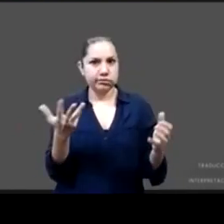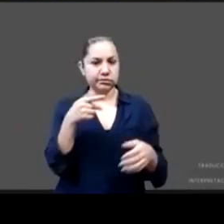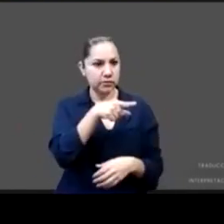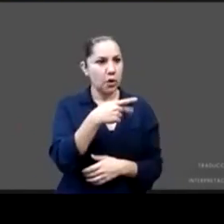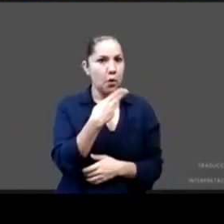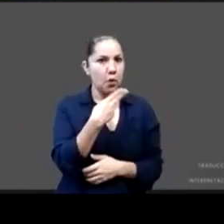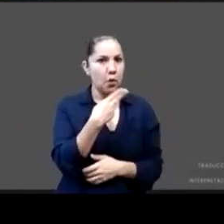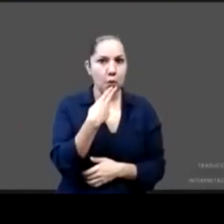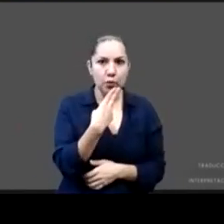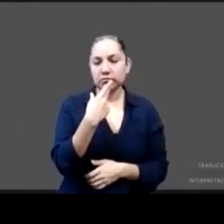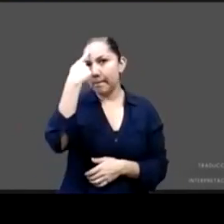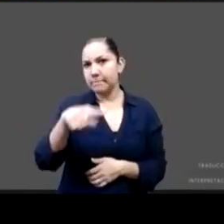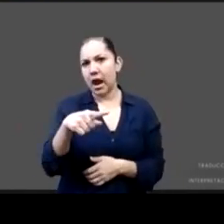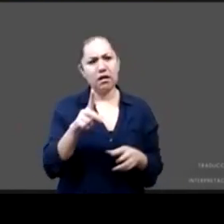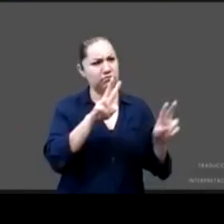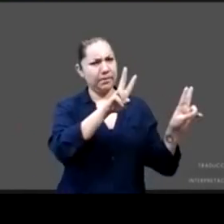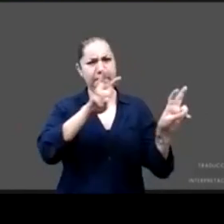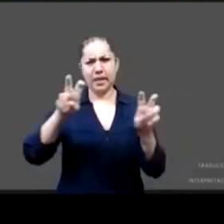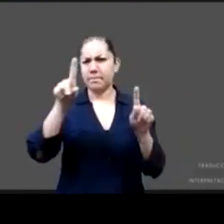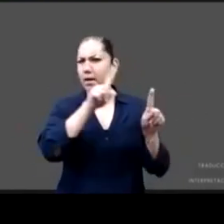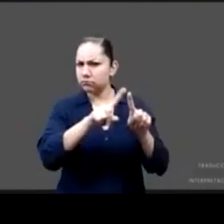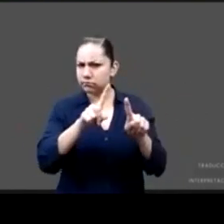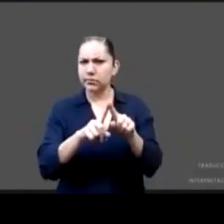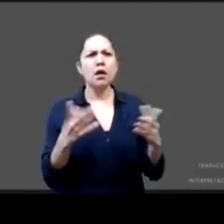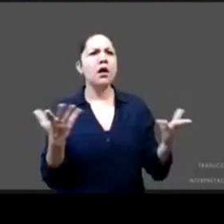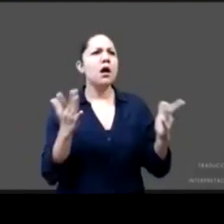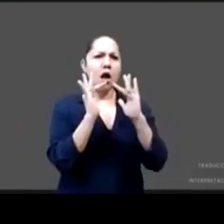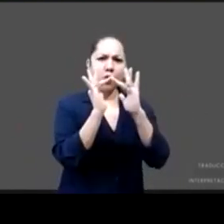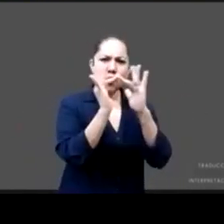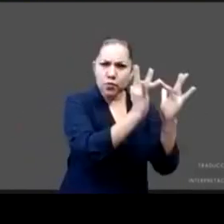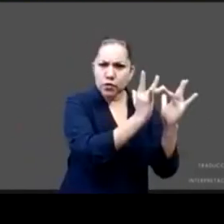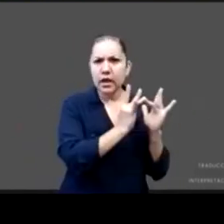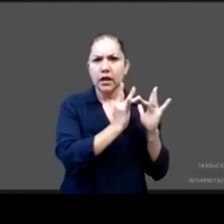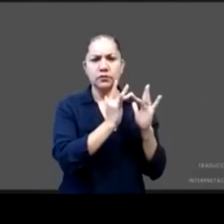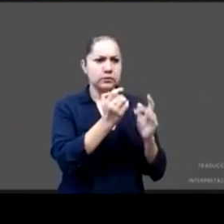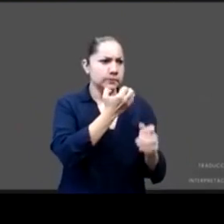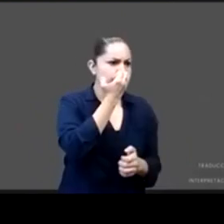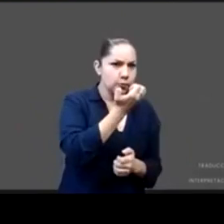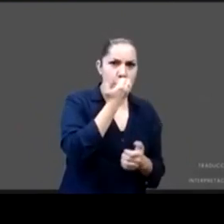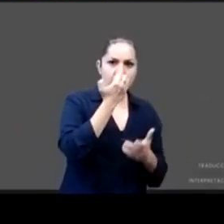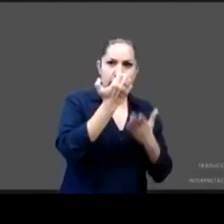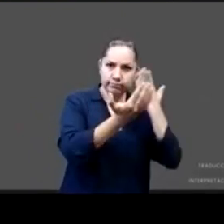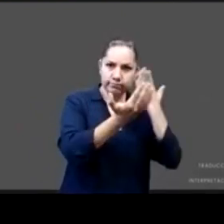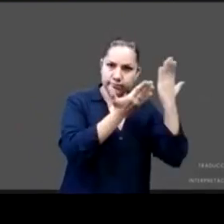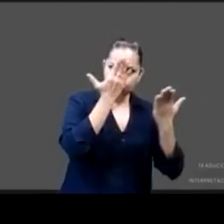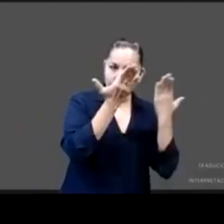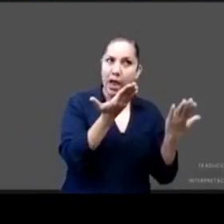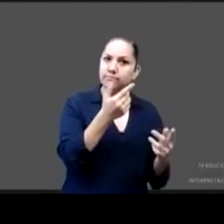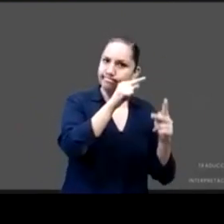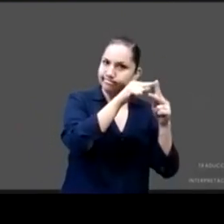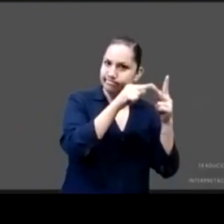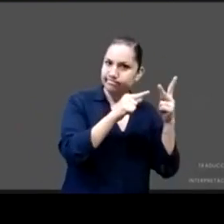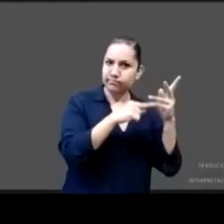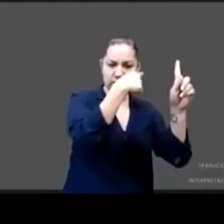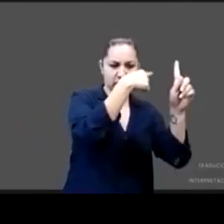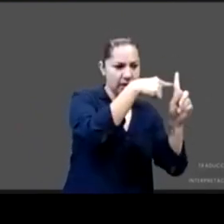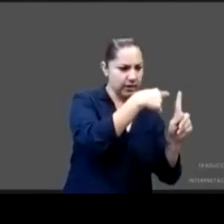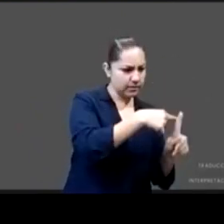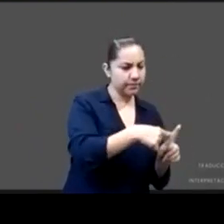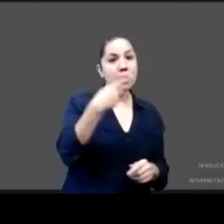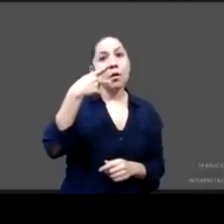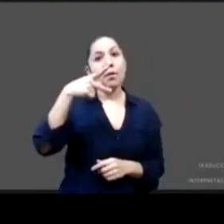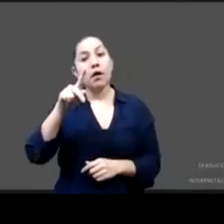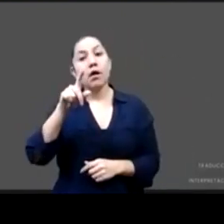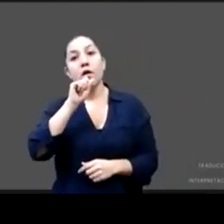la comunicación con su entorno, también está generando riesgos porque los grupos criminales,